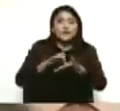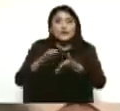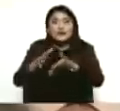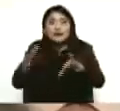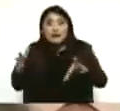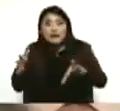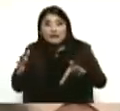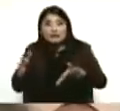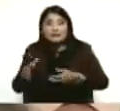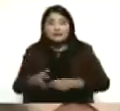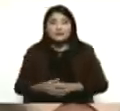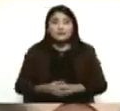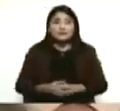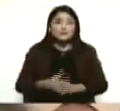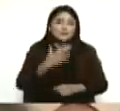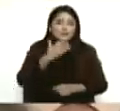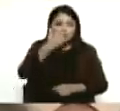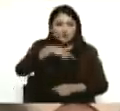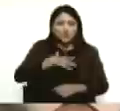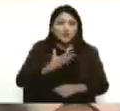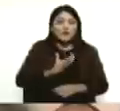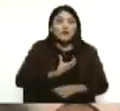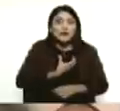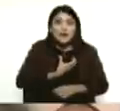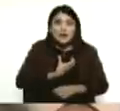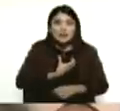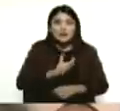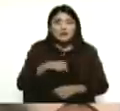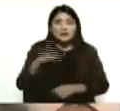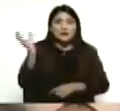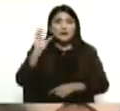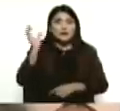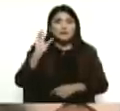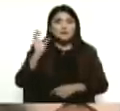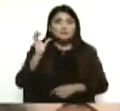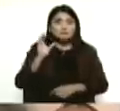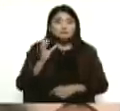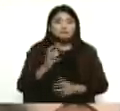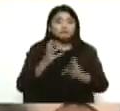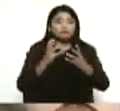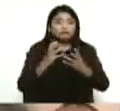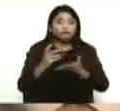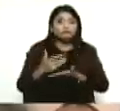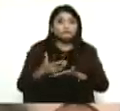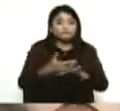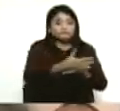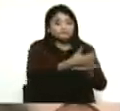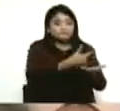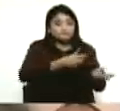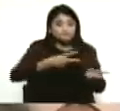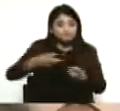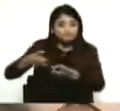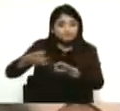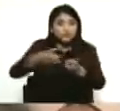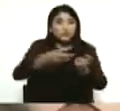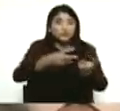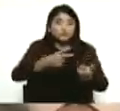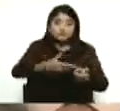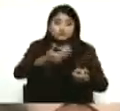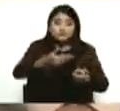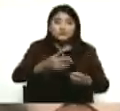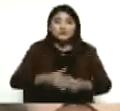que tienen. Yo fui alcalde de Caracas y en efecto, Caracas tenía un volumen de recaudación importante que le